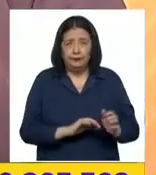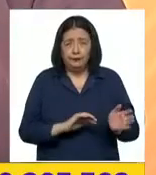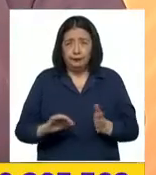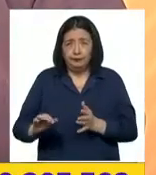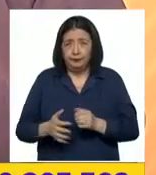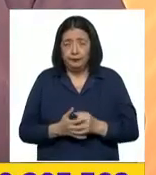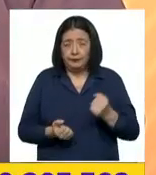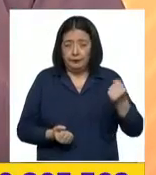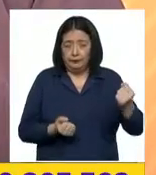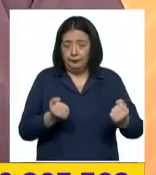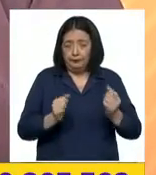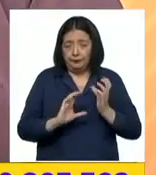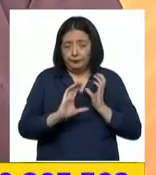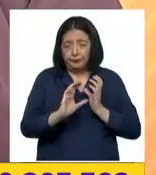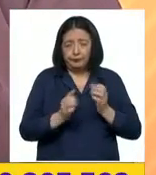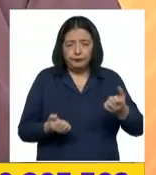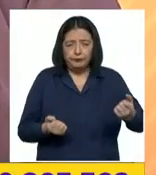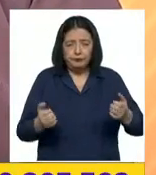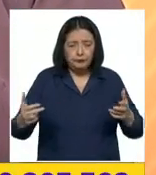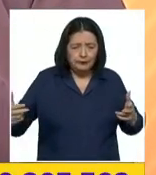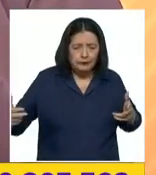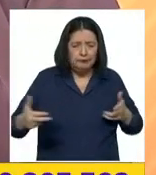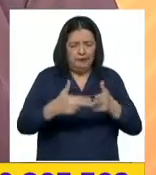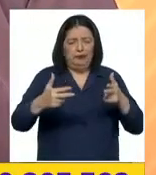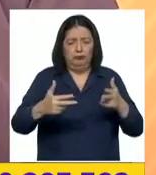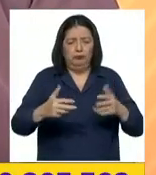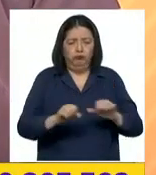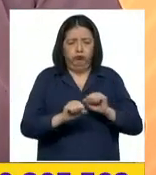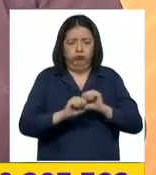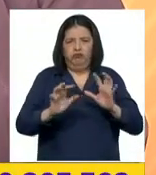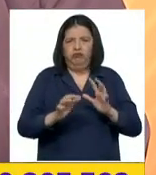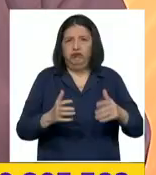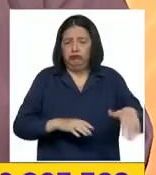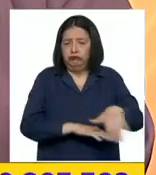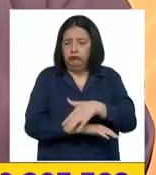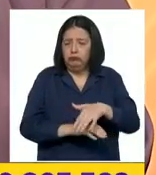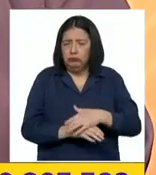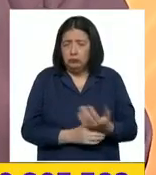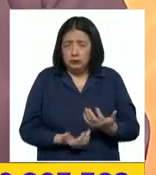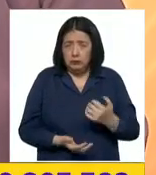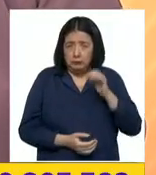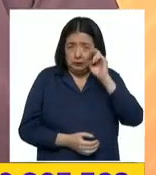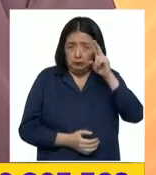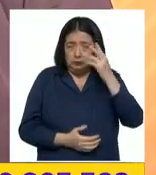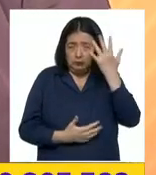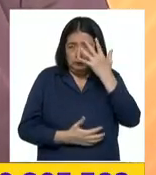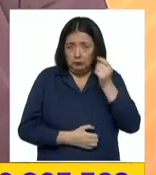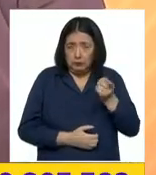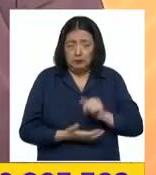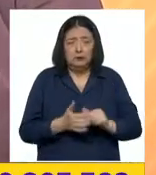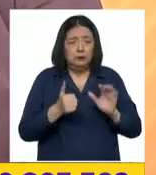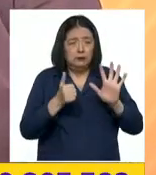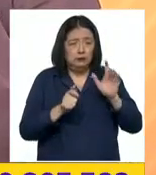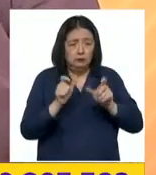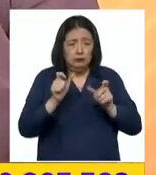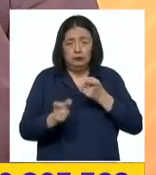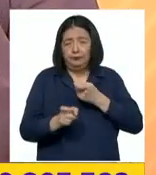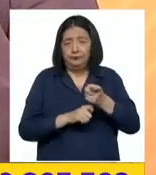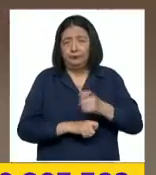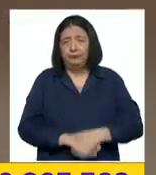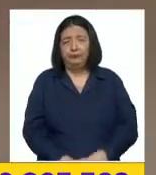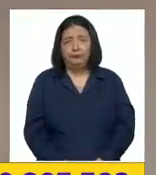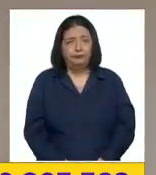choque de una combi y un tráiler ocasionó una explosión que causó gran alarma en la avenida Perú, en San Martín de Porres. Al menos 6 personas resultaron heridas.